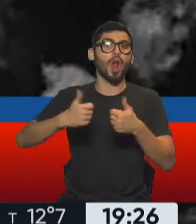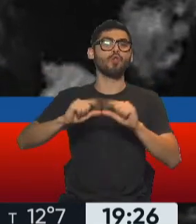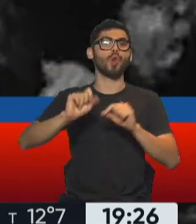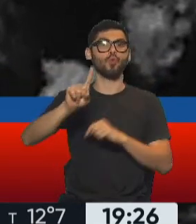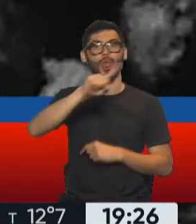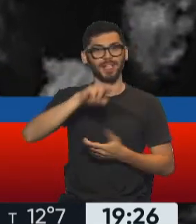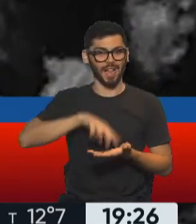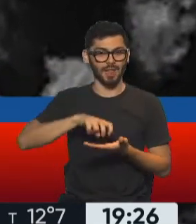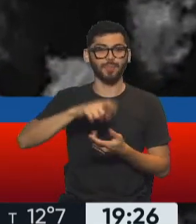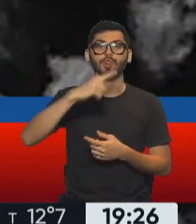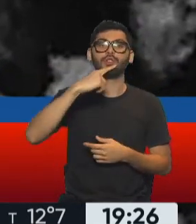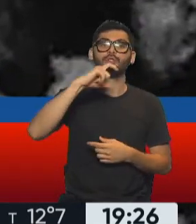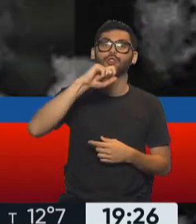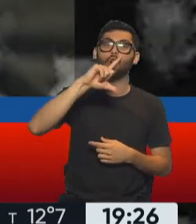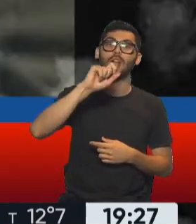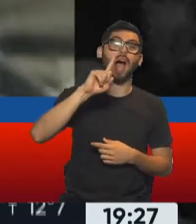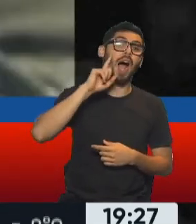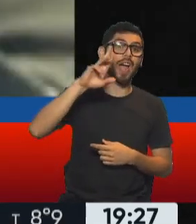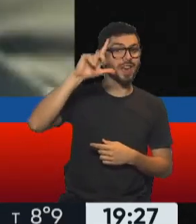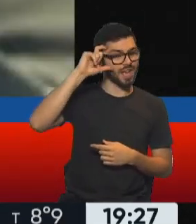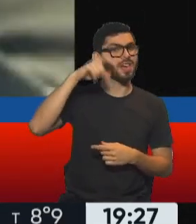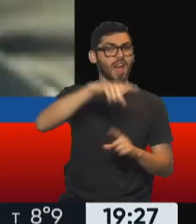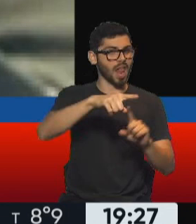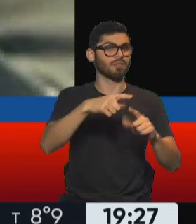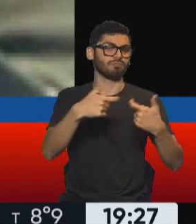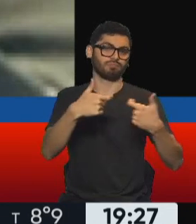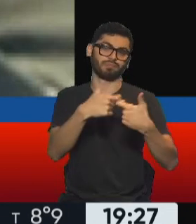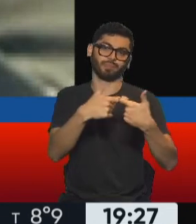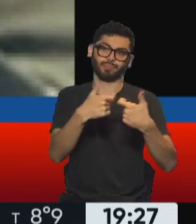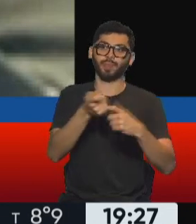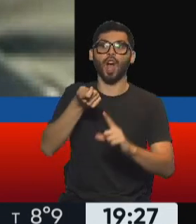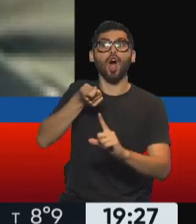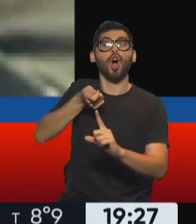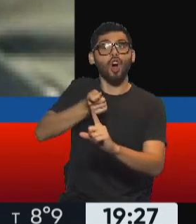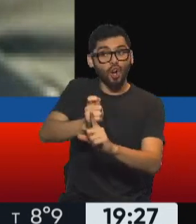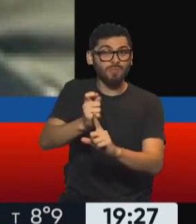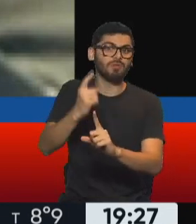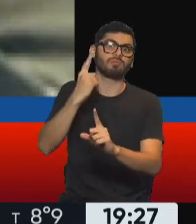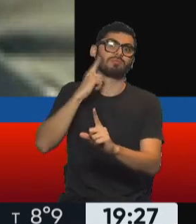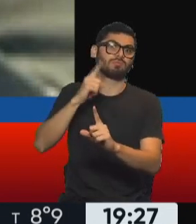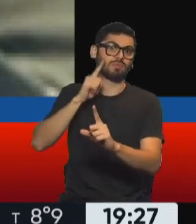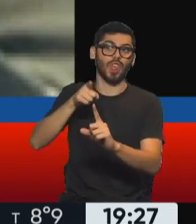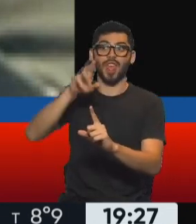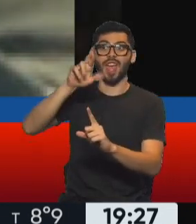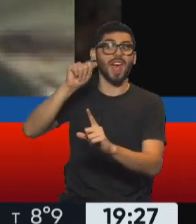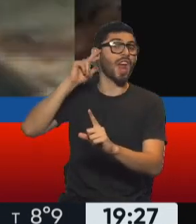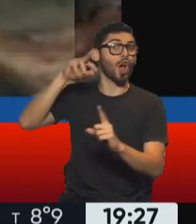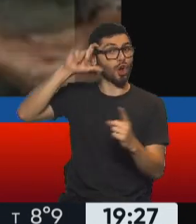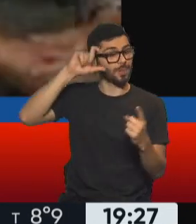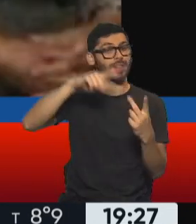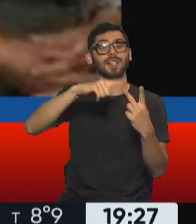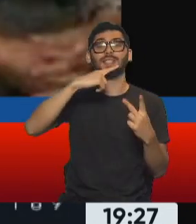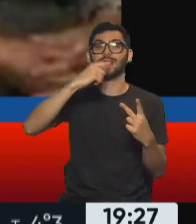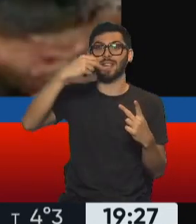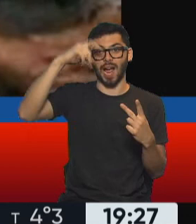que Zoraire fue partícipe necesario del homicidio agravado por alevosía de Ragone, mientras que Zanetto fue condenado